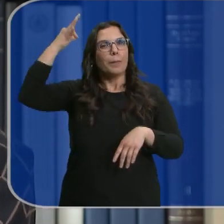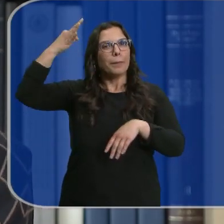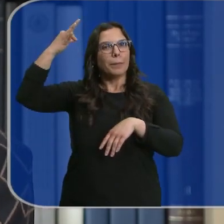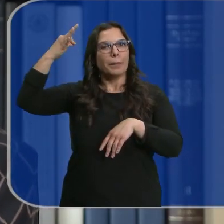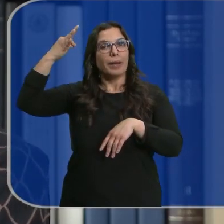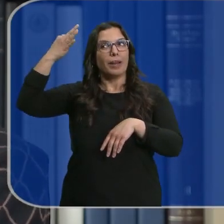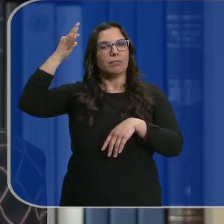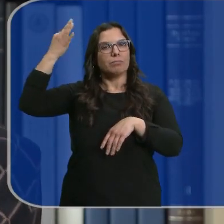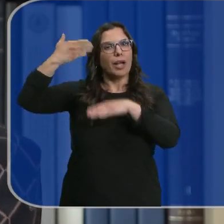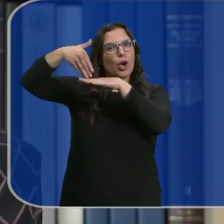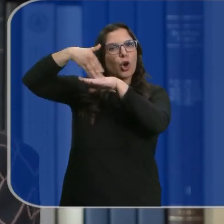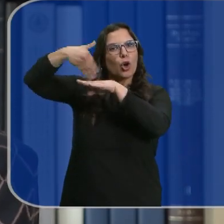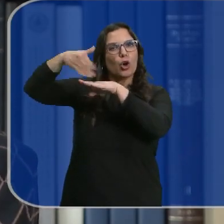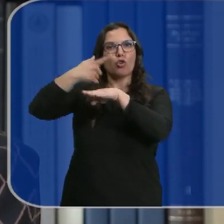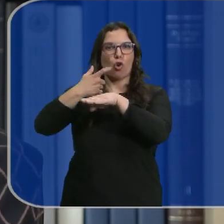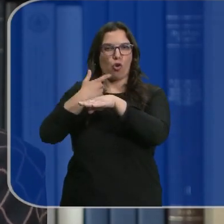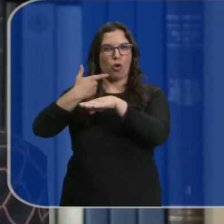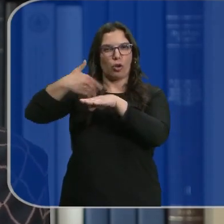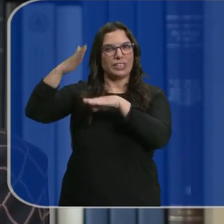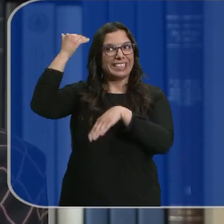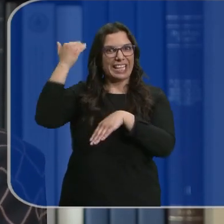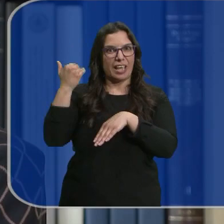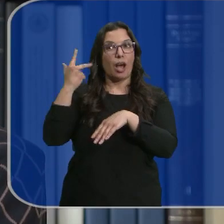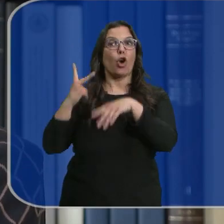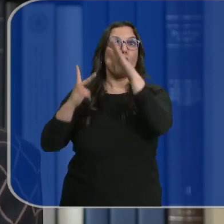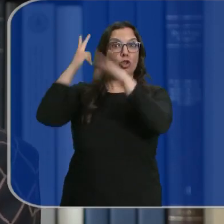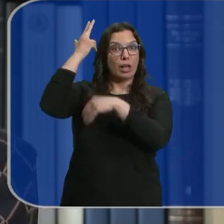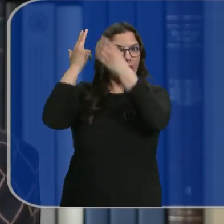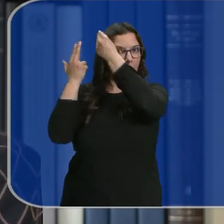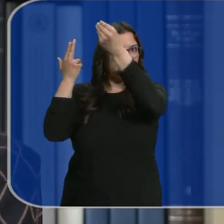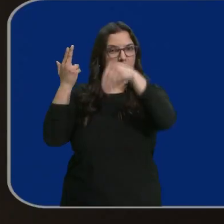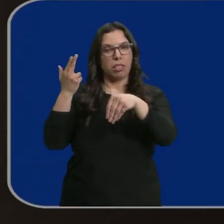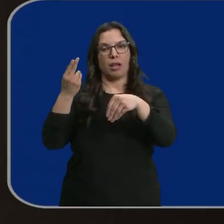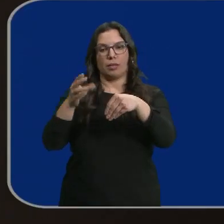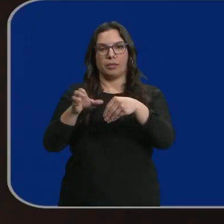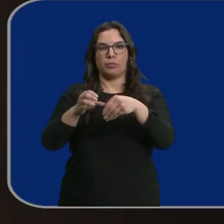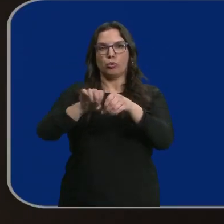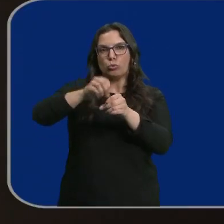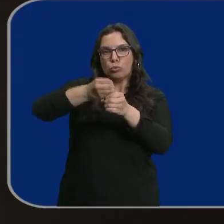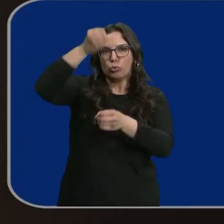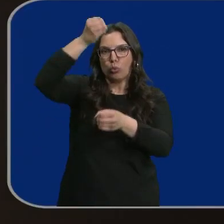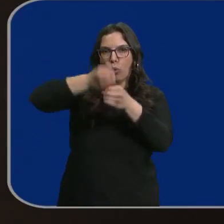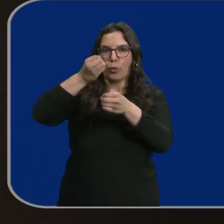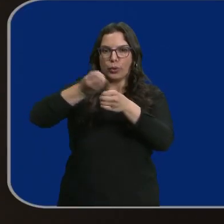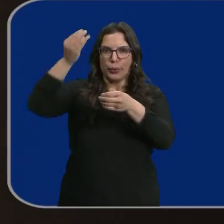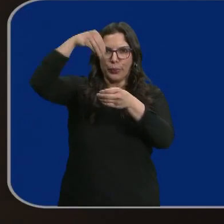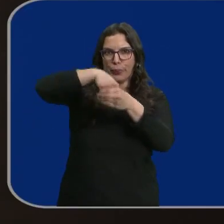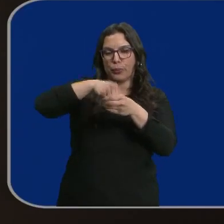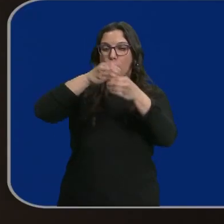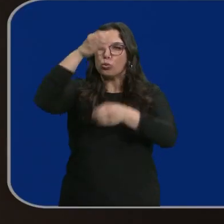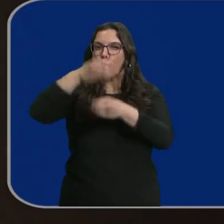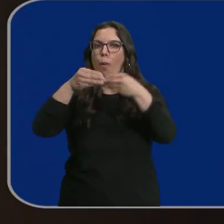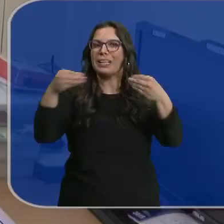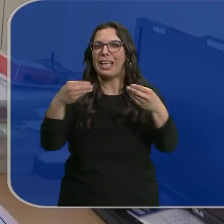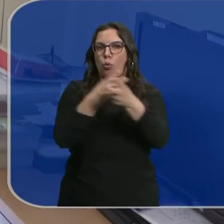algunos inhumados, teñirlo de colorantes rojos, cortarlo e introducirlo en tubos elaborados en hueso o en